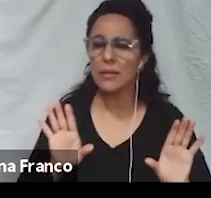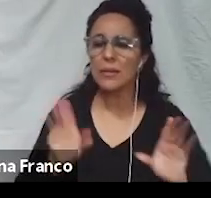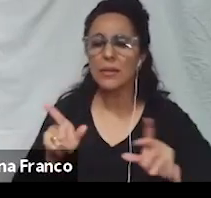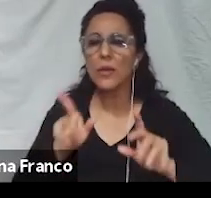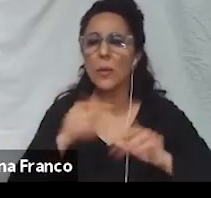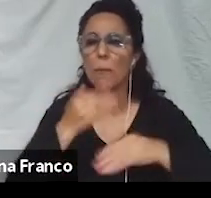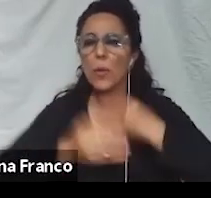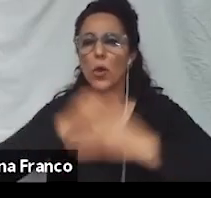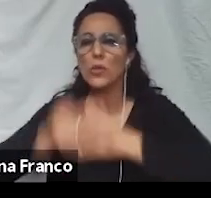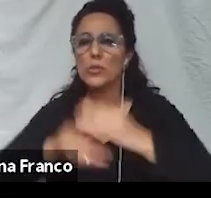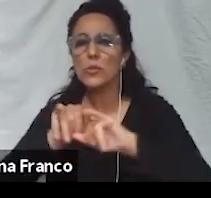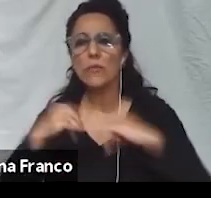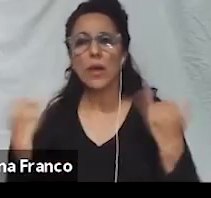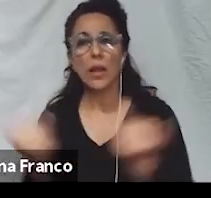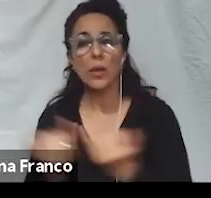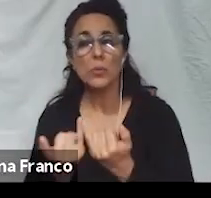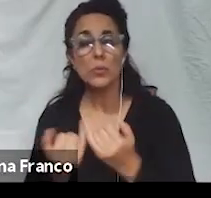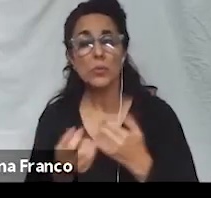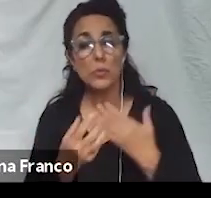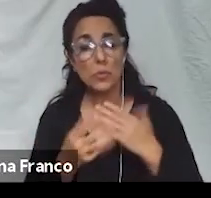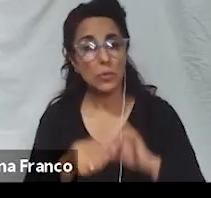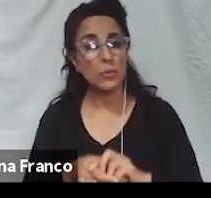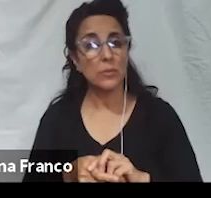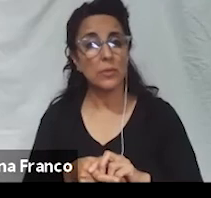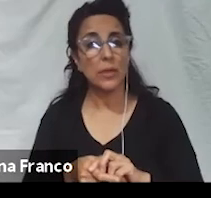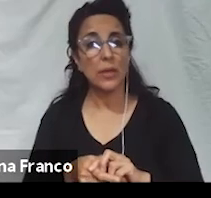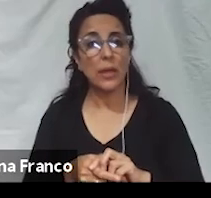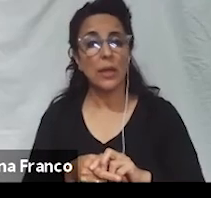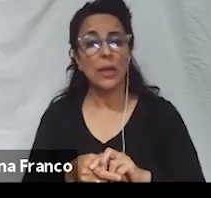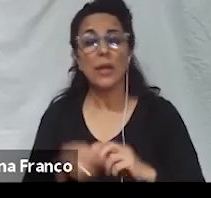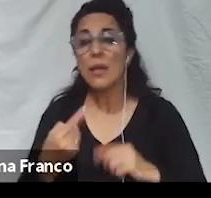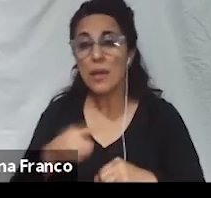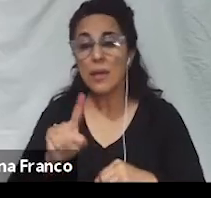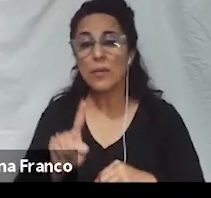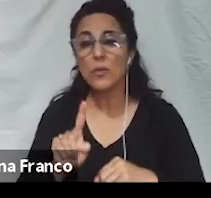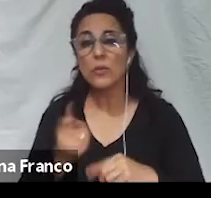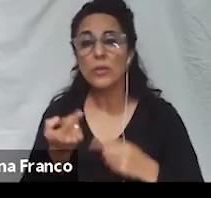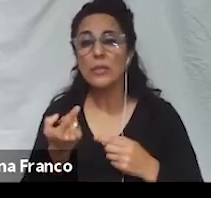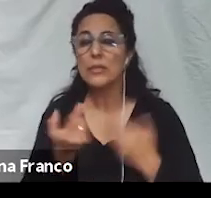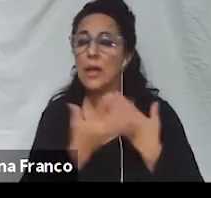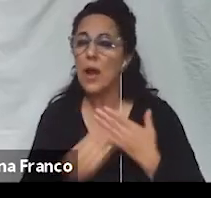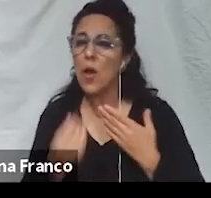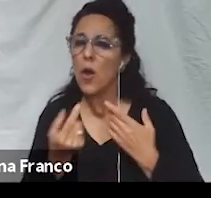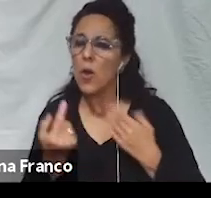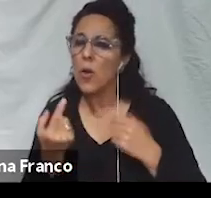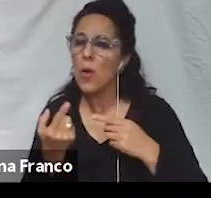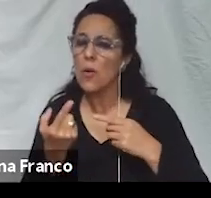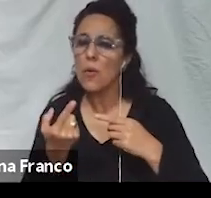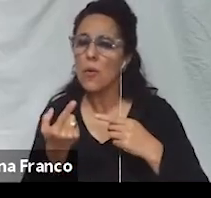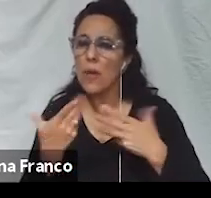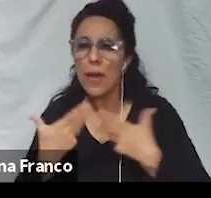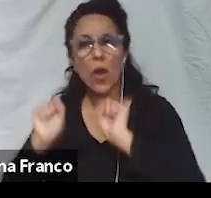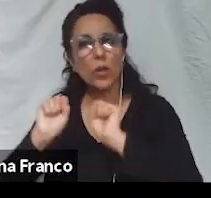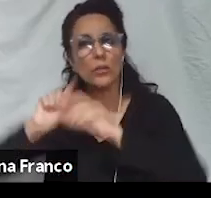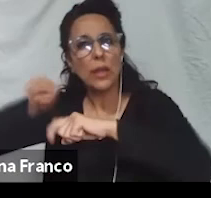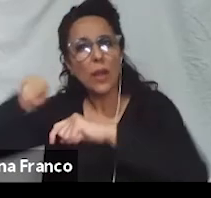de evaluación, la replicabilidad de los resultados de la evaluación, esto es que al mismo error lo